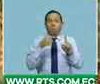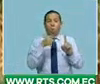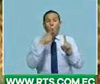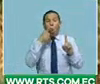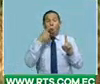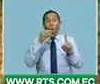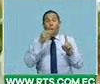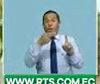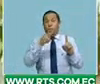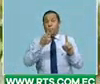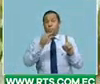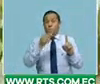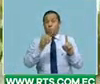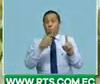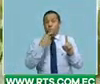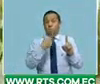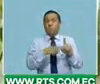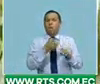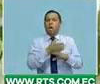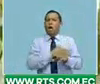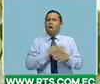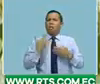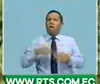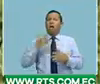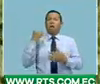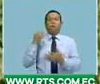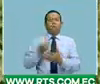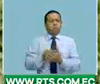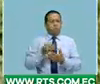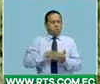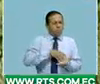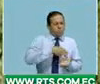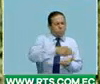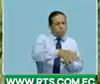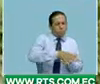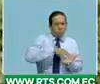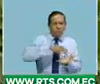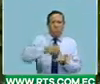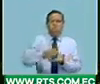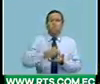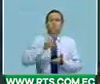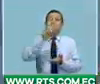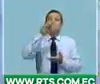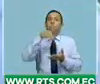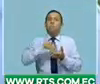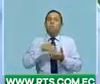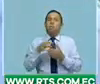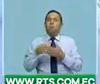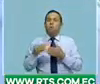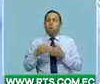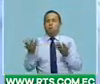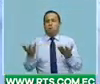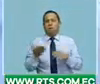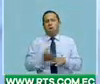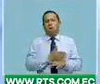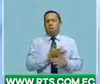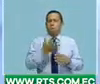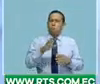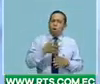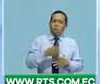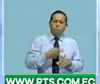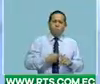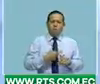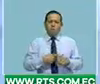sus sembríos. Él invirtió más de $2,000 sembrando 7.000 plantas. Llegamos por el mes de noviembre, más o menos ya estamos viendo